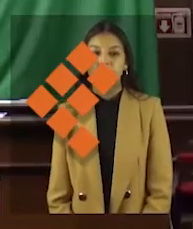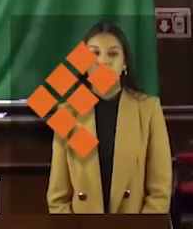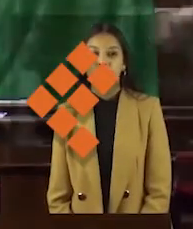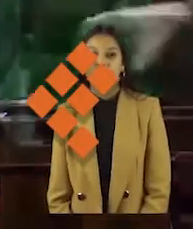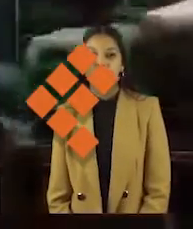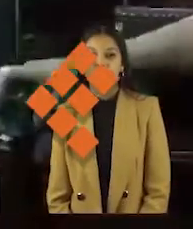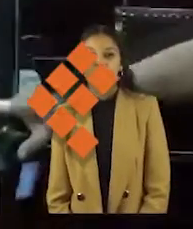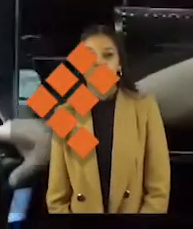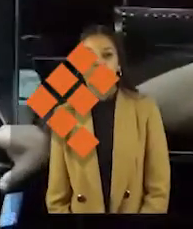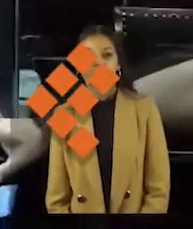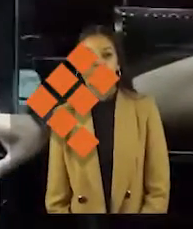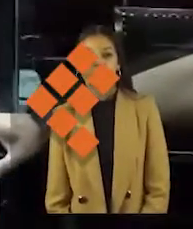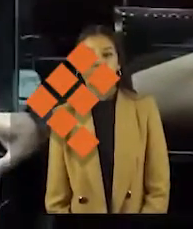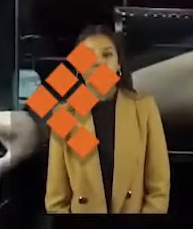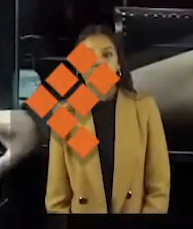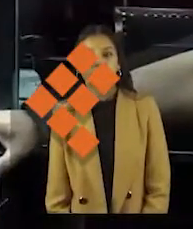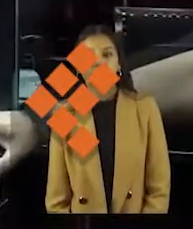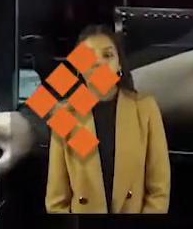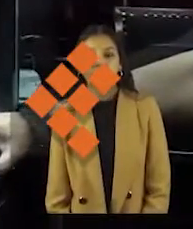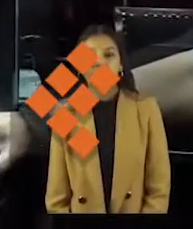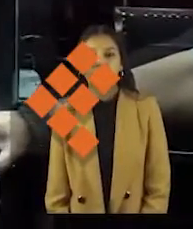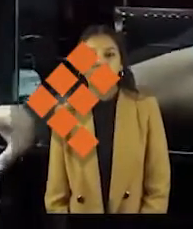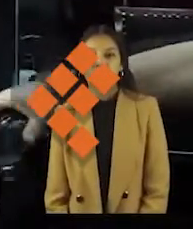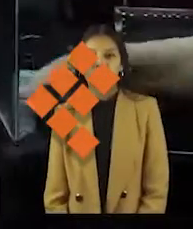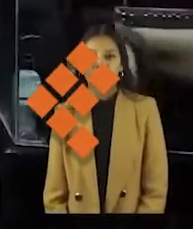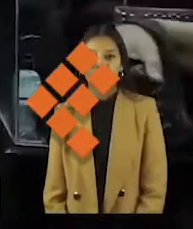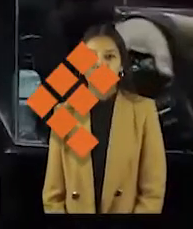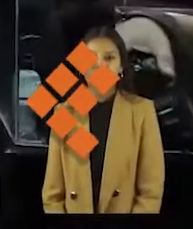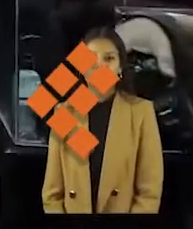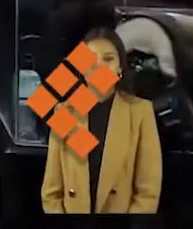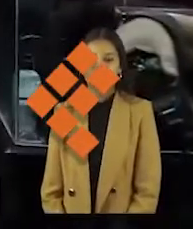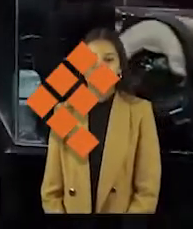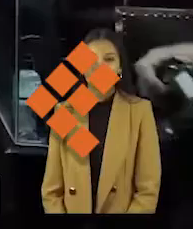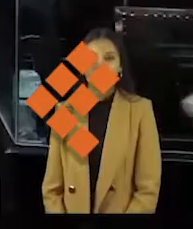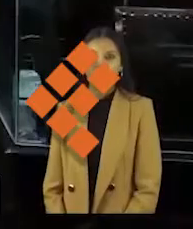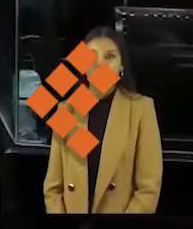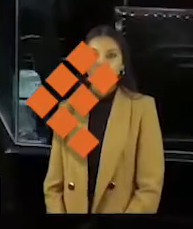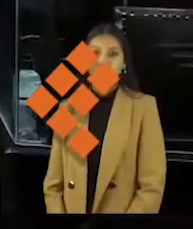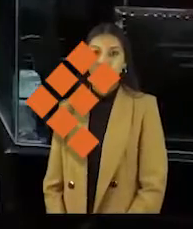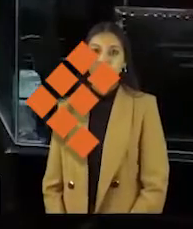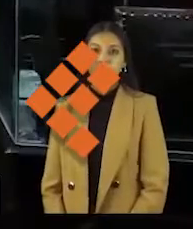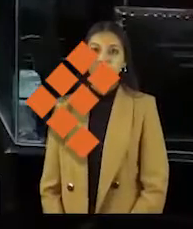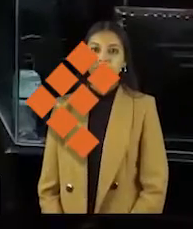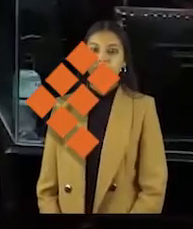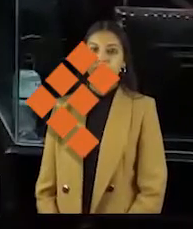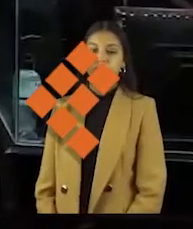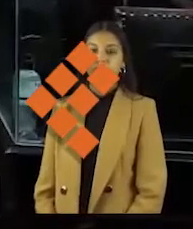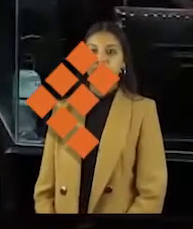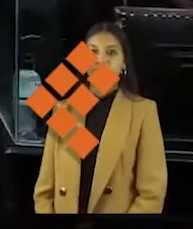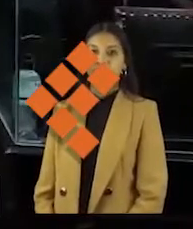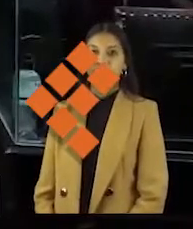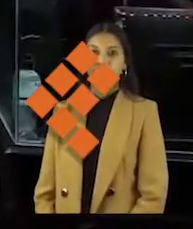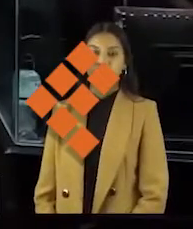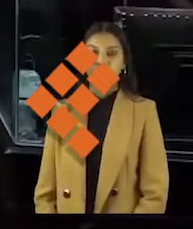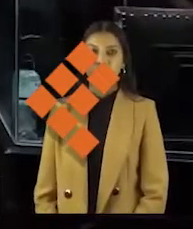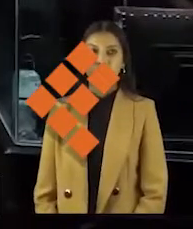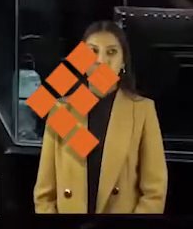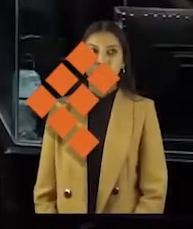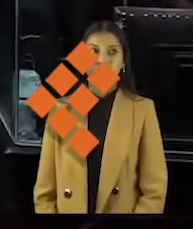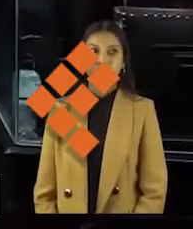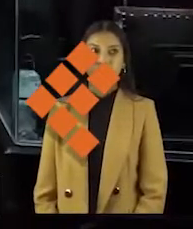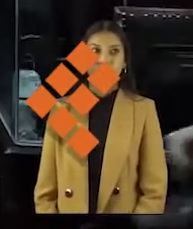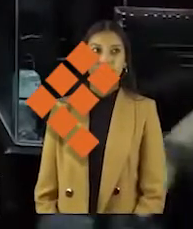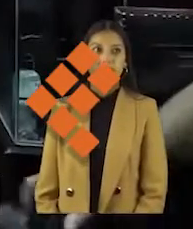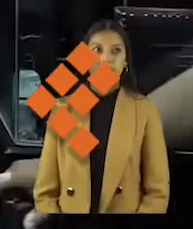La simulación sobre el reparto de las posiciones administrativas del Poder Legislativo fue avalada por el Pleno de la 75 Legislatura, que, en voto